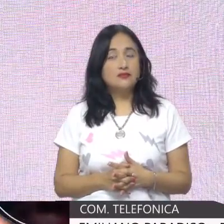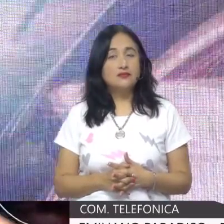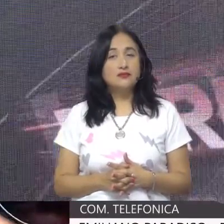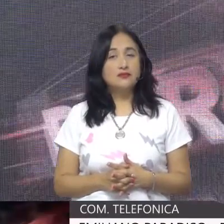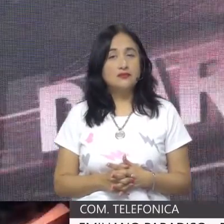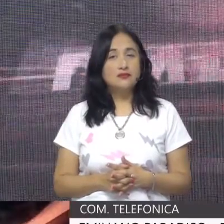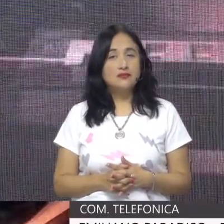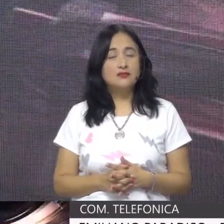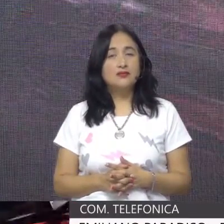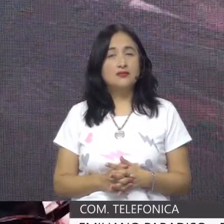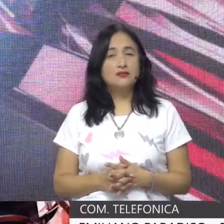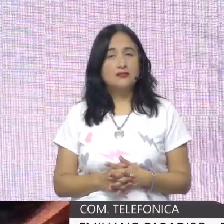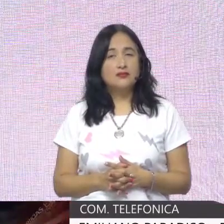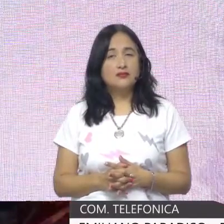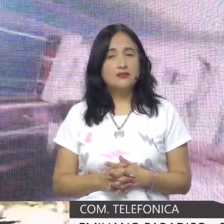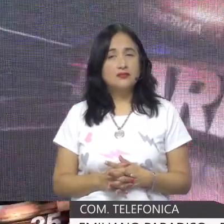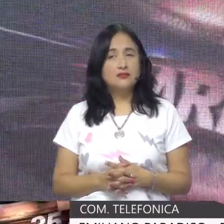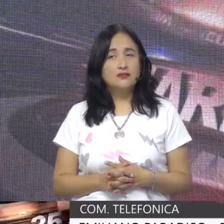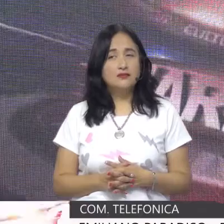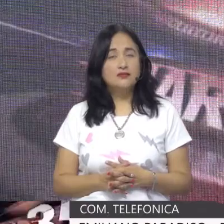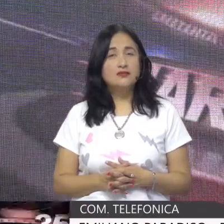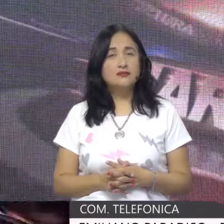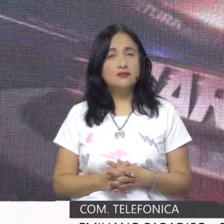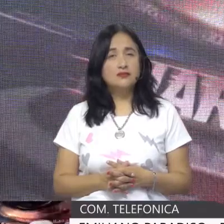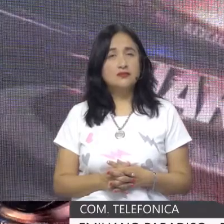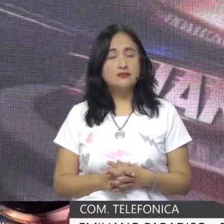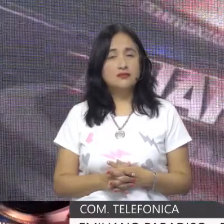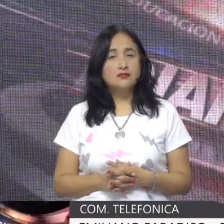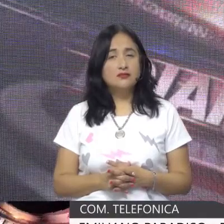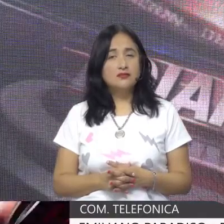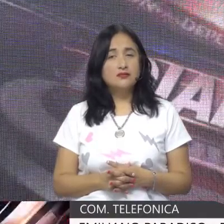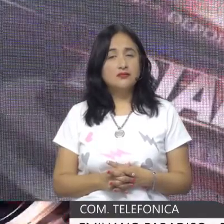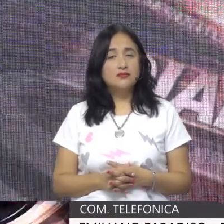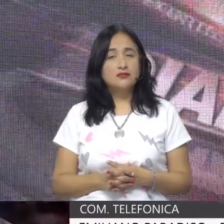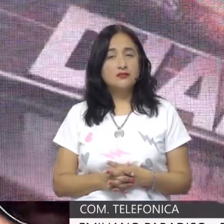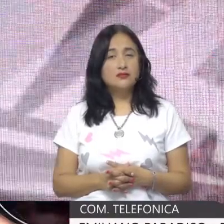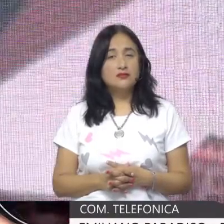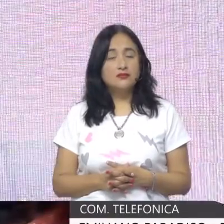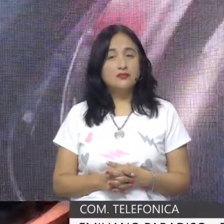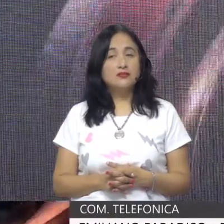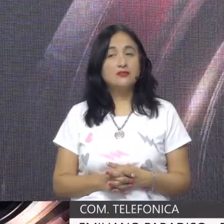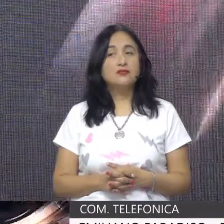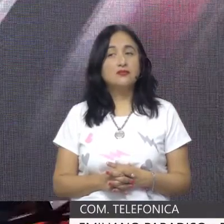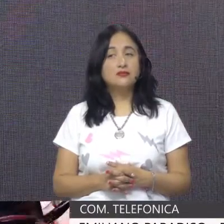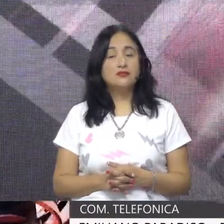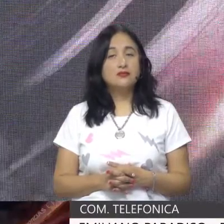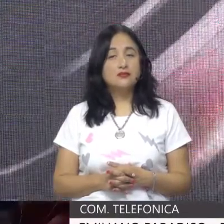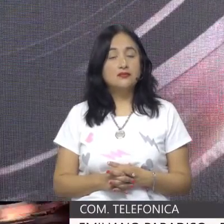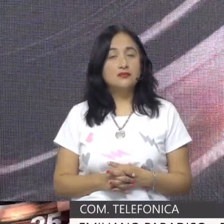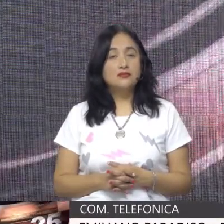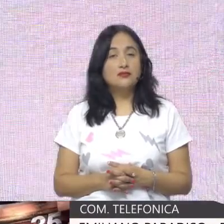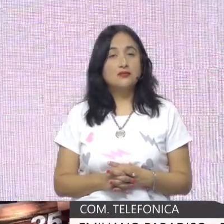costado izquierdo superior de la página, van a ver una pestaña que dice registrarse,